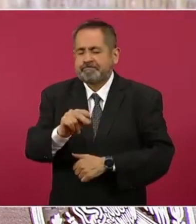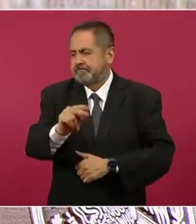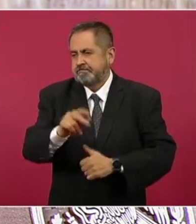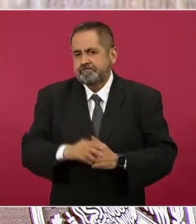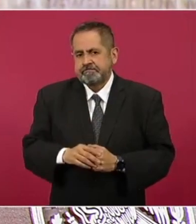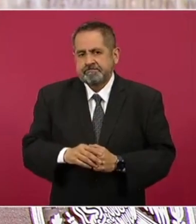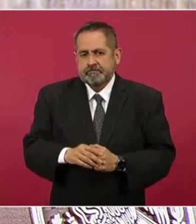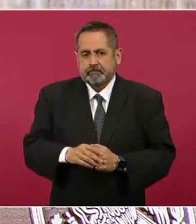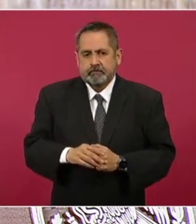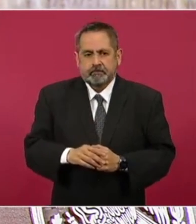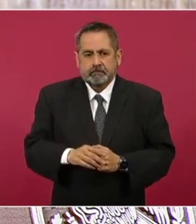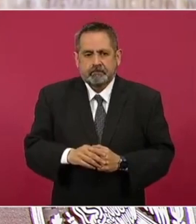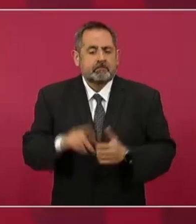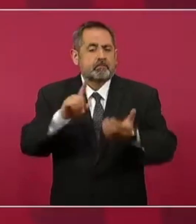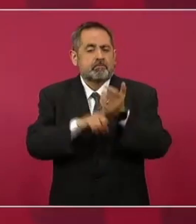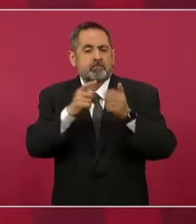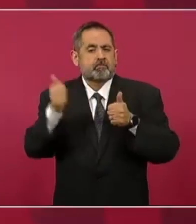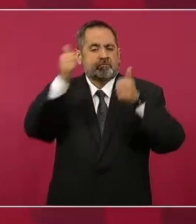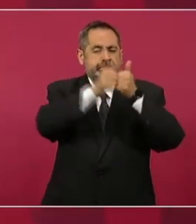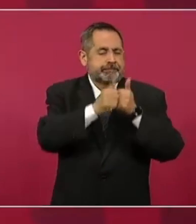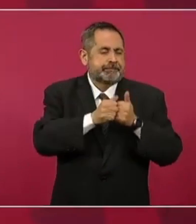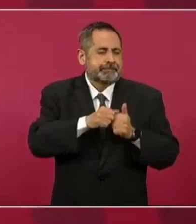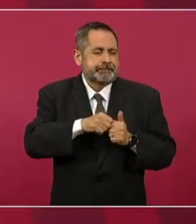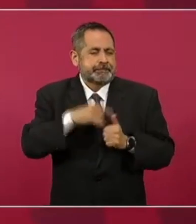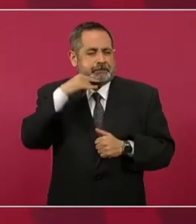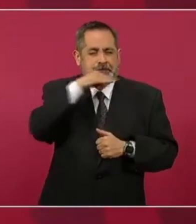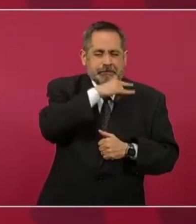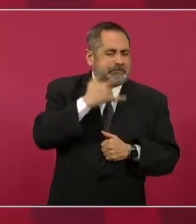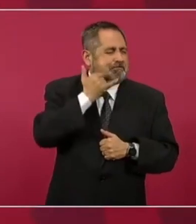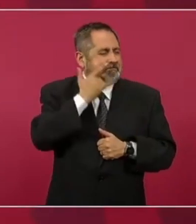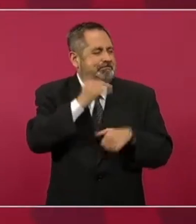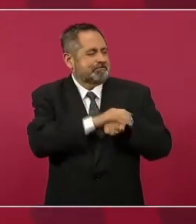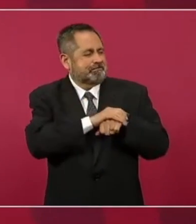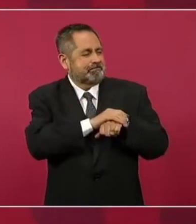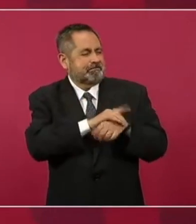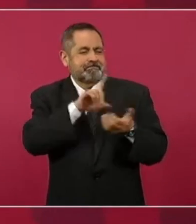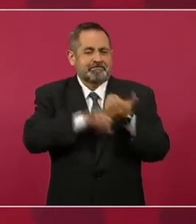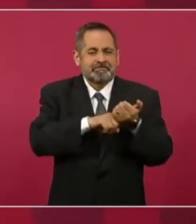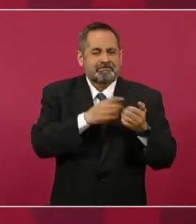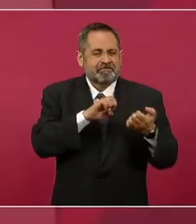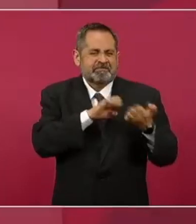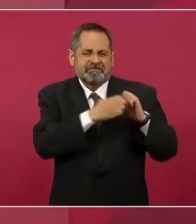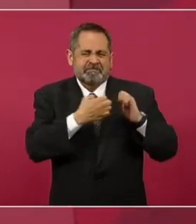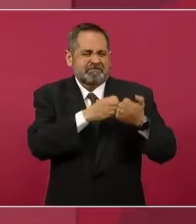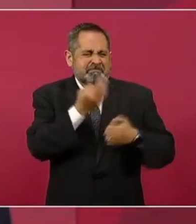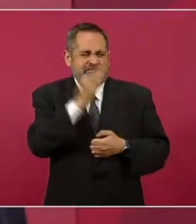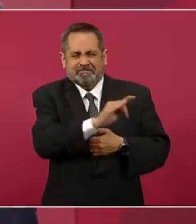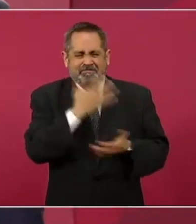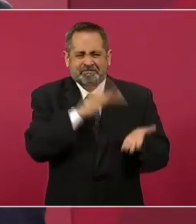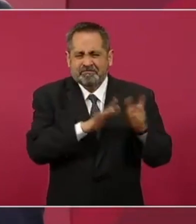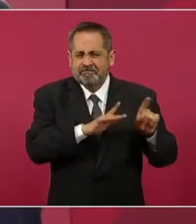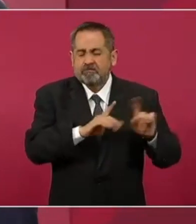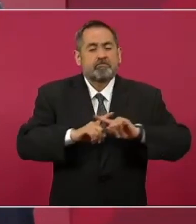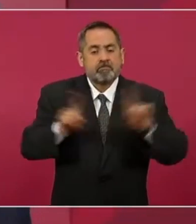que pueden ser amigos de mentira y enemigos de verdad. Pero el pueblo